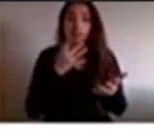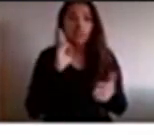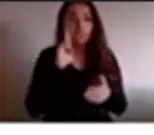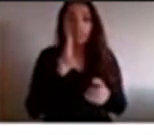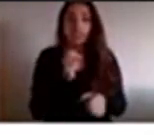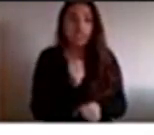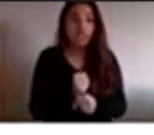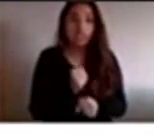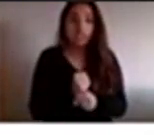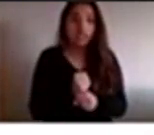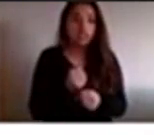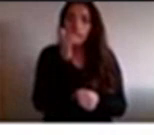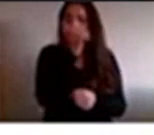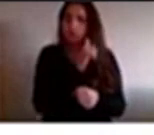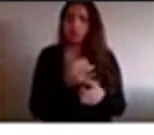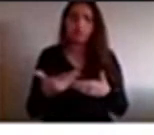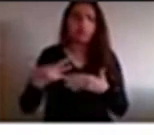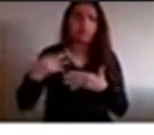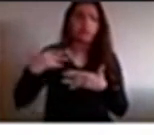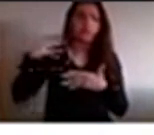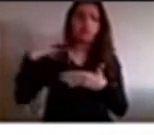con ocasión del COVID.